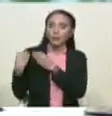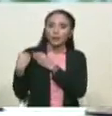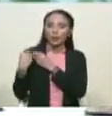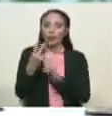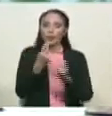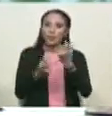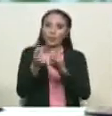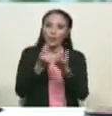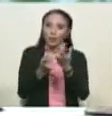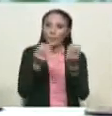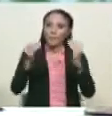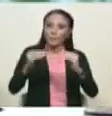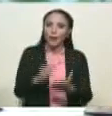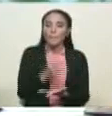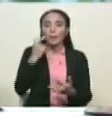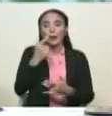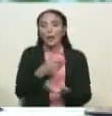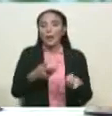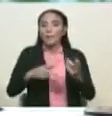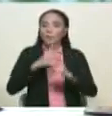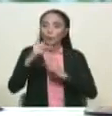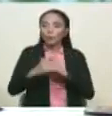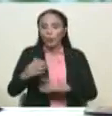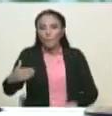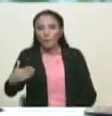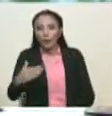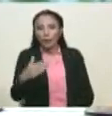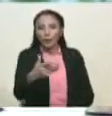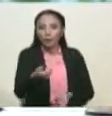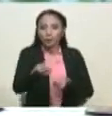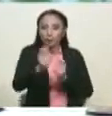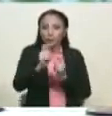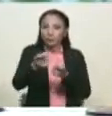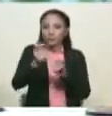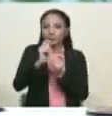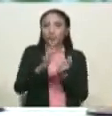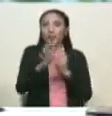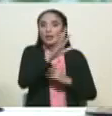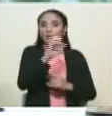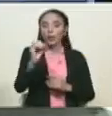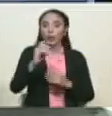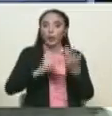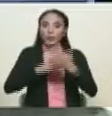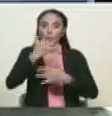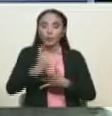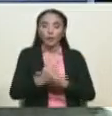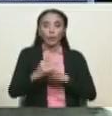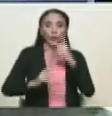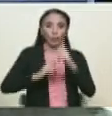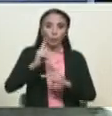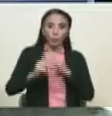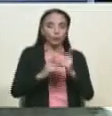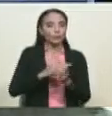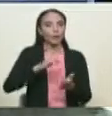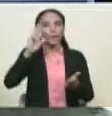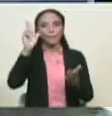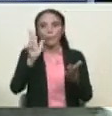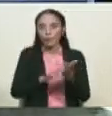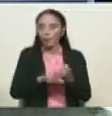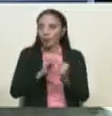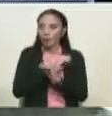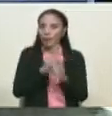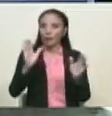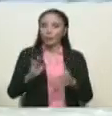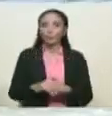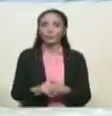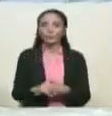el impulso de la producción pesquera en 50 proyectos productivos, aprobados.